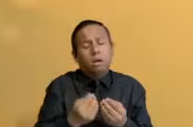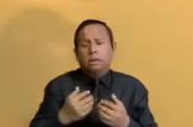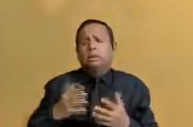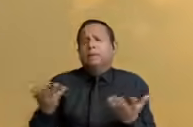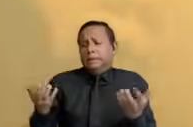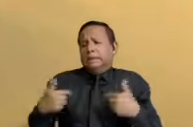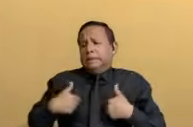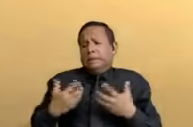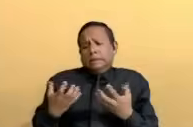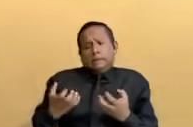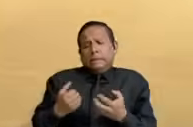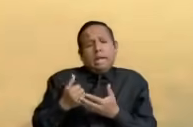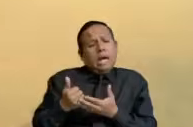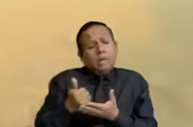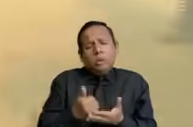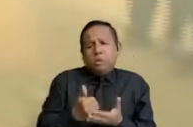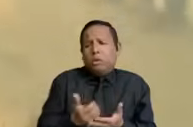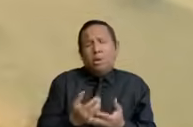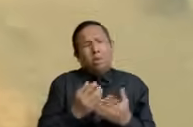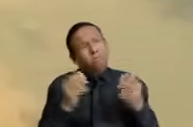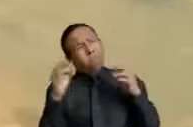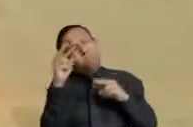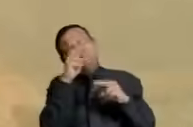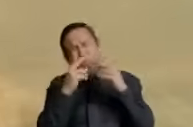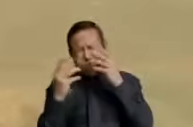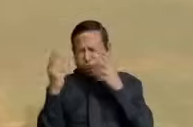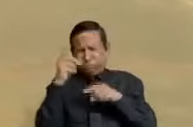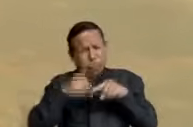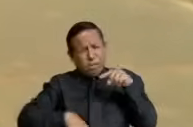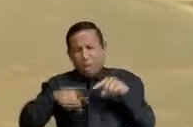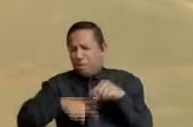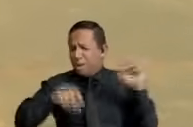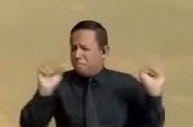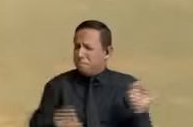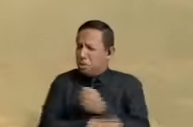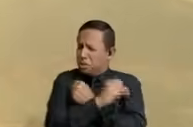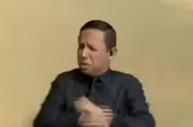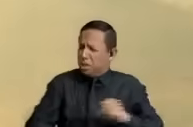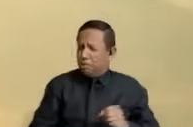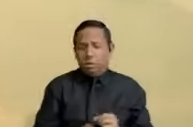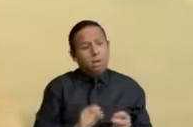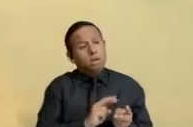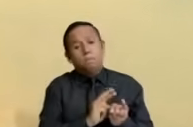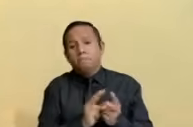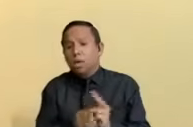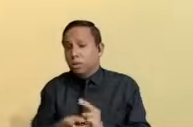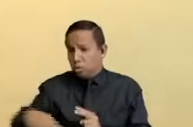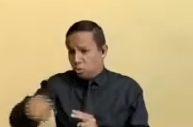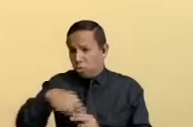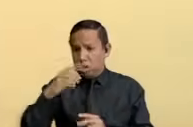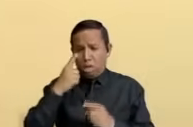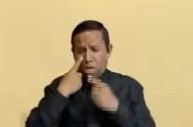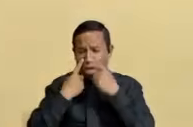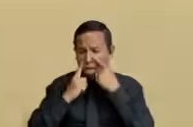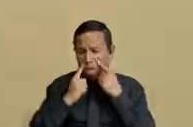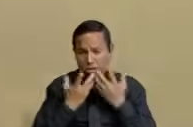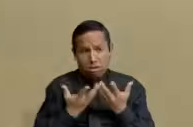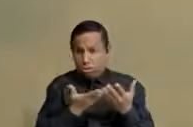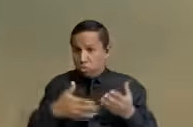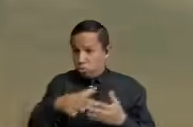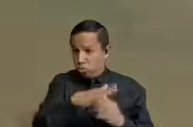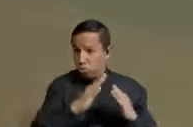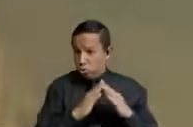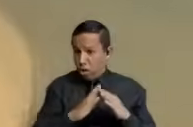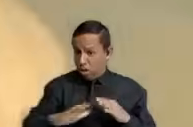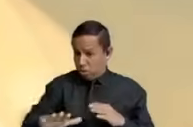se pueda pero como usted puede ver con este humo es casi imposible vecino preocupados vemos con lágrimas en sus ojos estas son sus viviendas